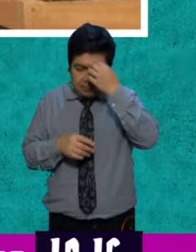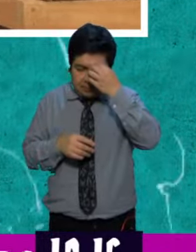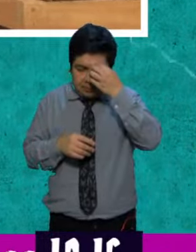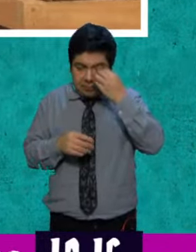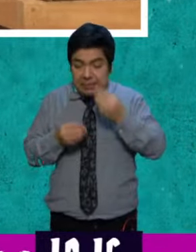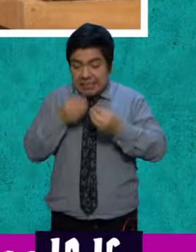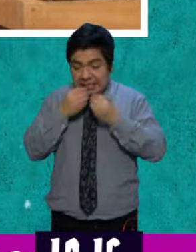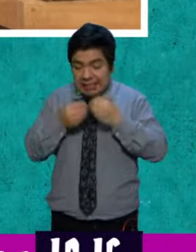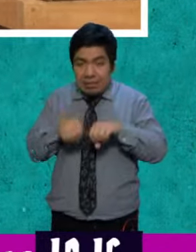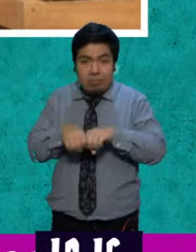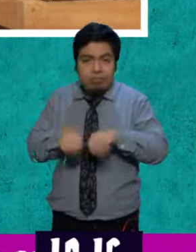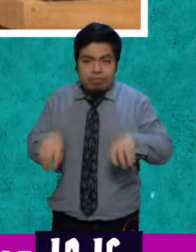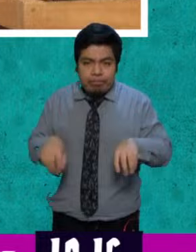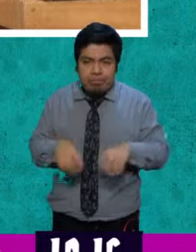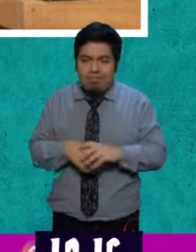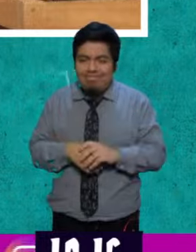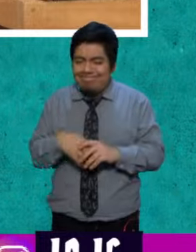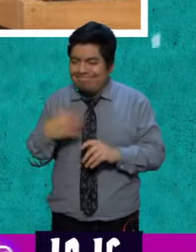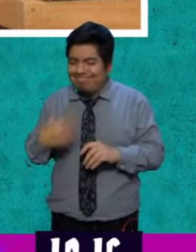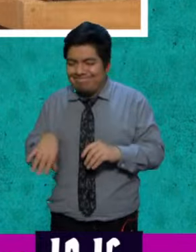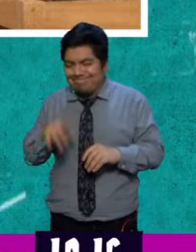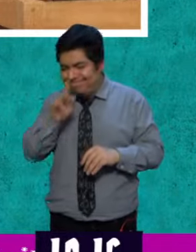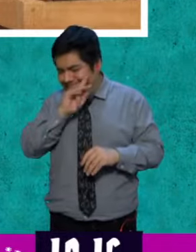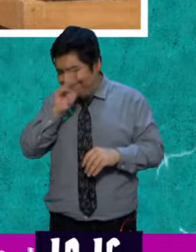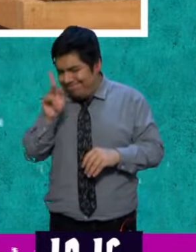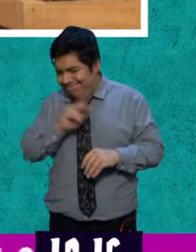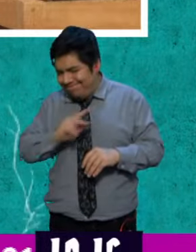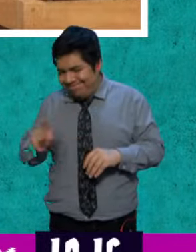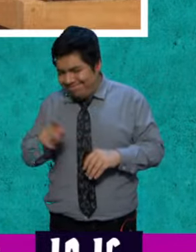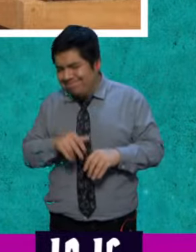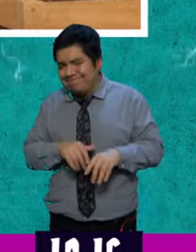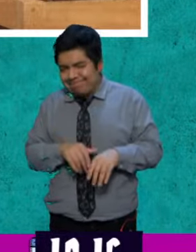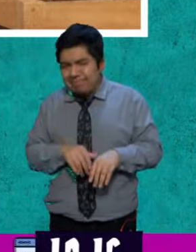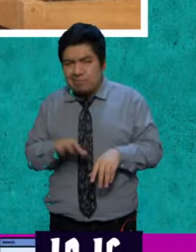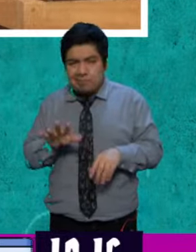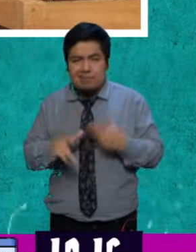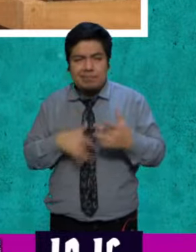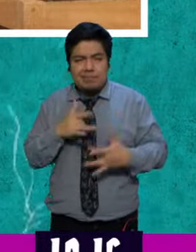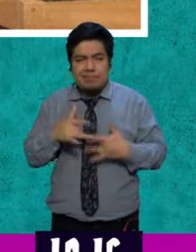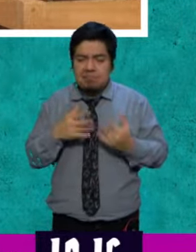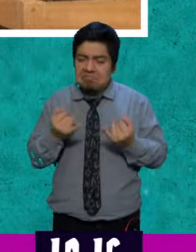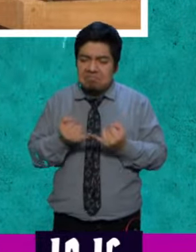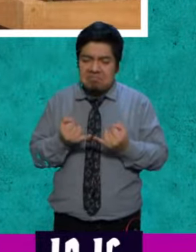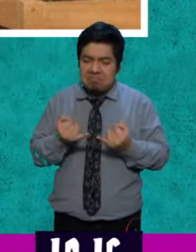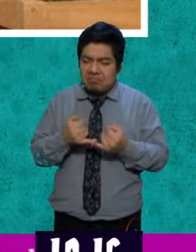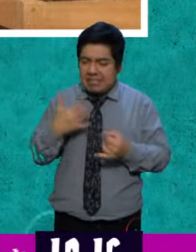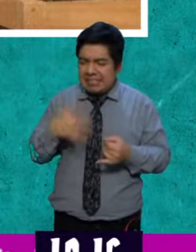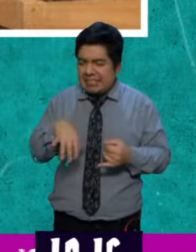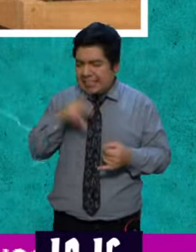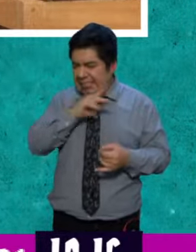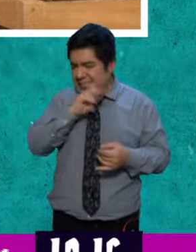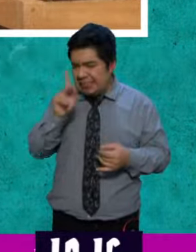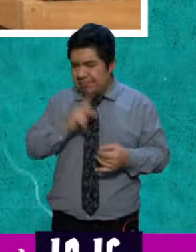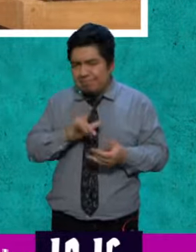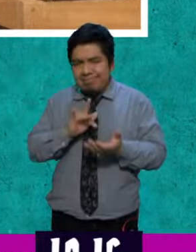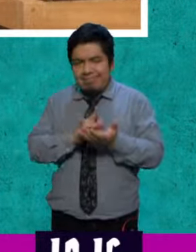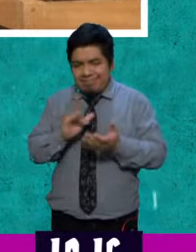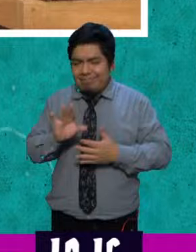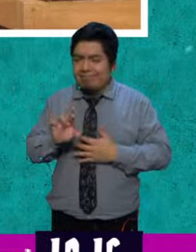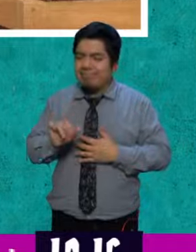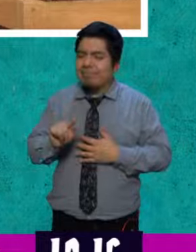Entonces es un problema no es solo de alimentación, sino de contaminación también. Terrible. Muchas gracias,